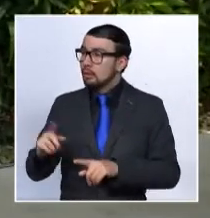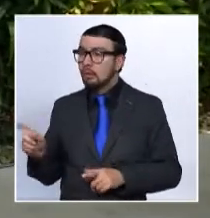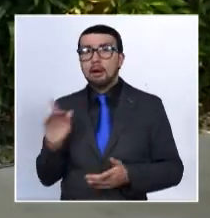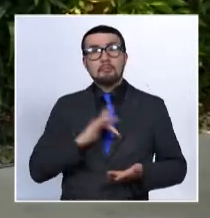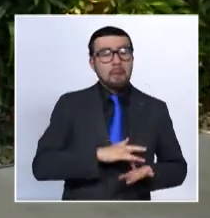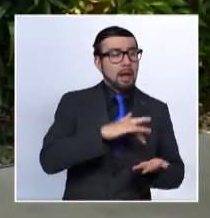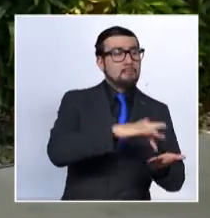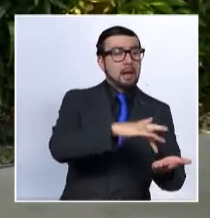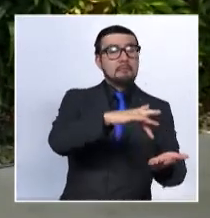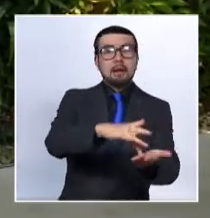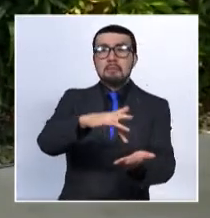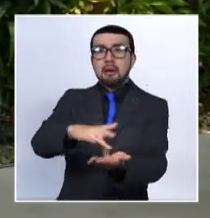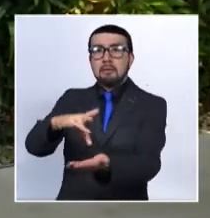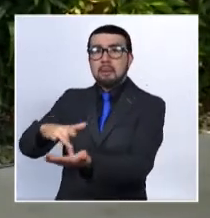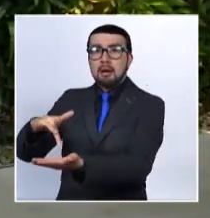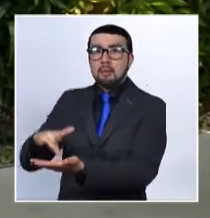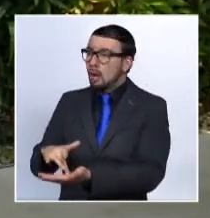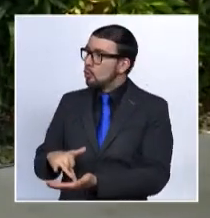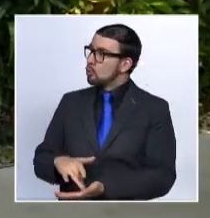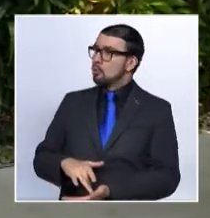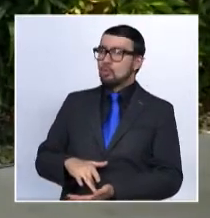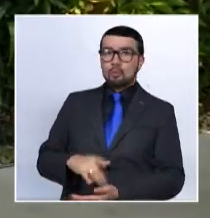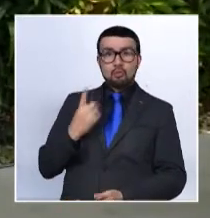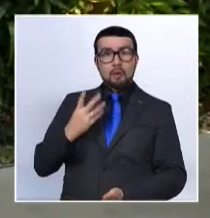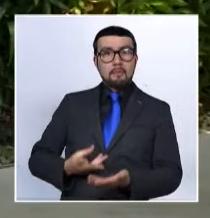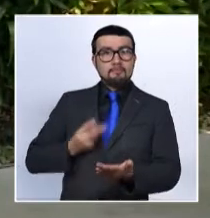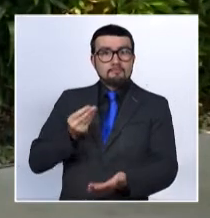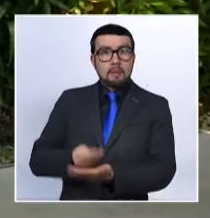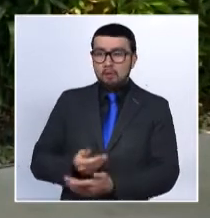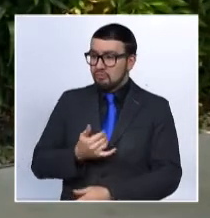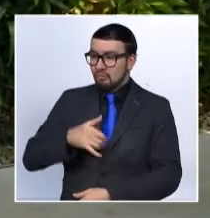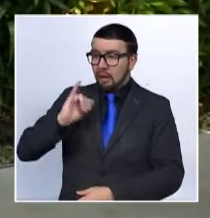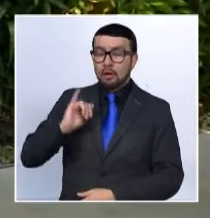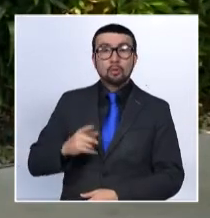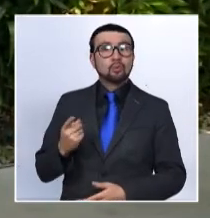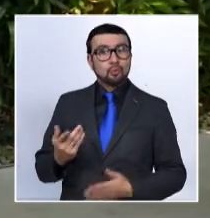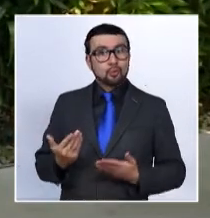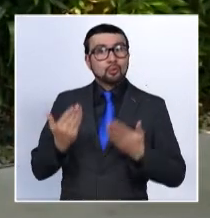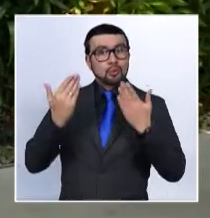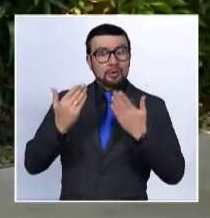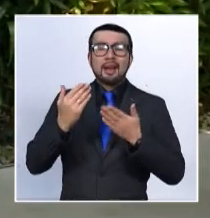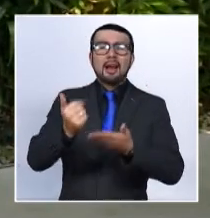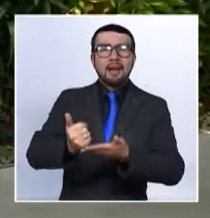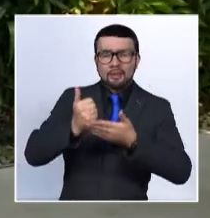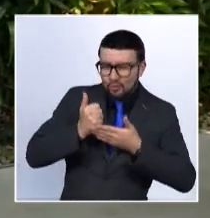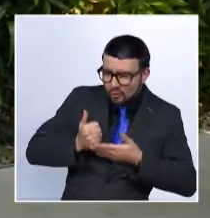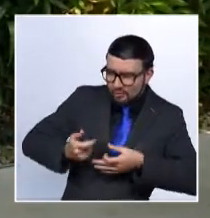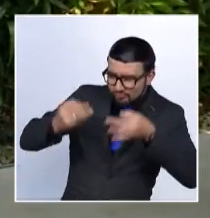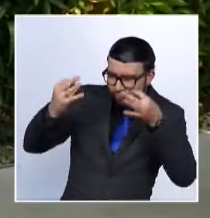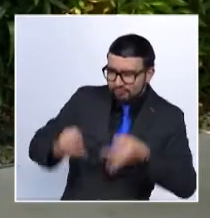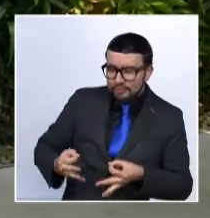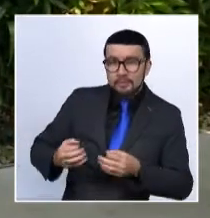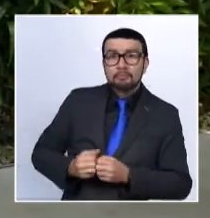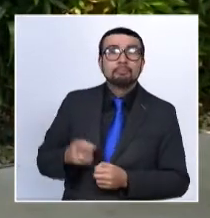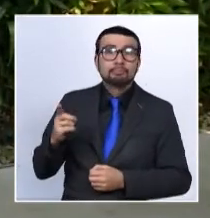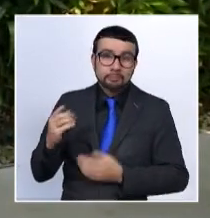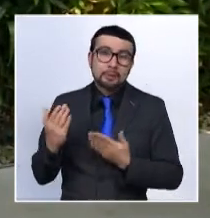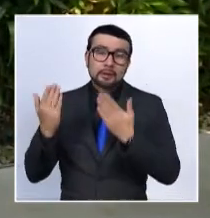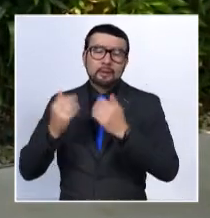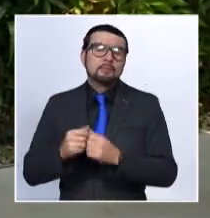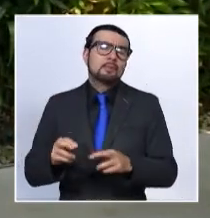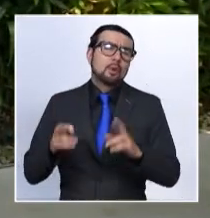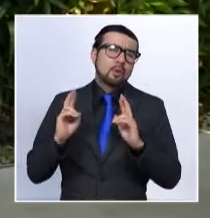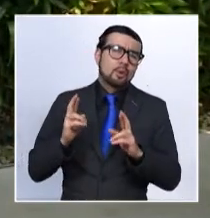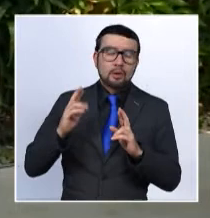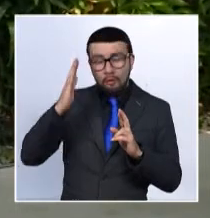apoyos, digamos, o acompañamientos diagnósticos para poder hacer un adecuado tratamiento. Y a eso ojalá